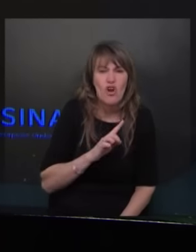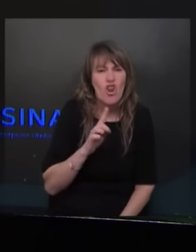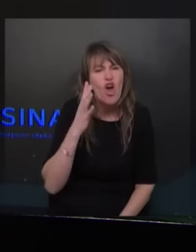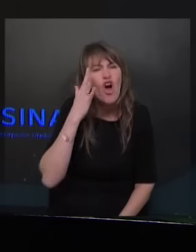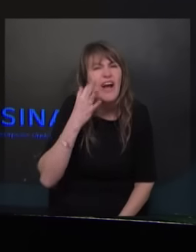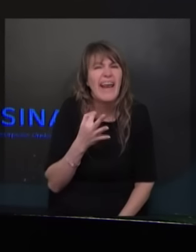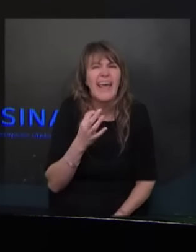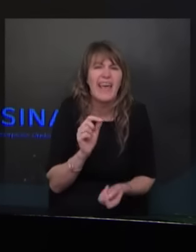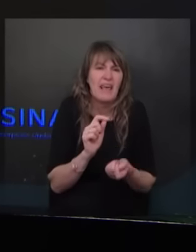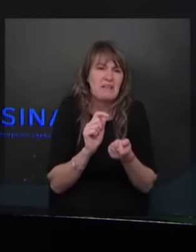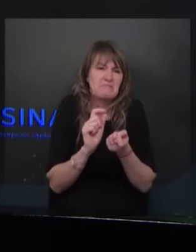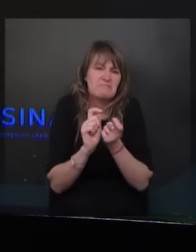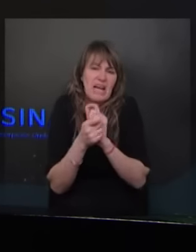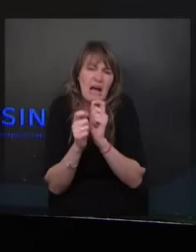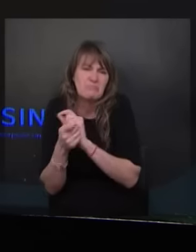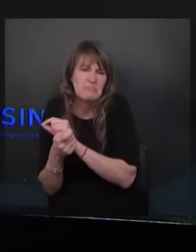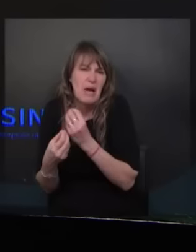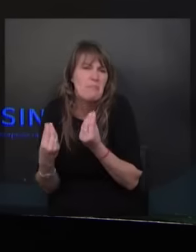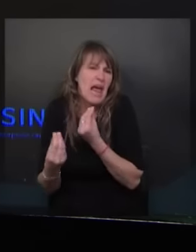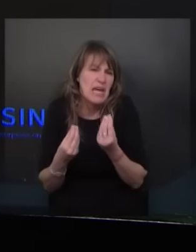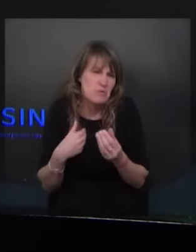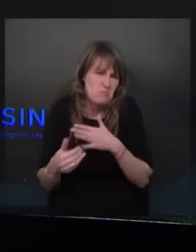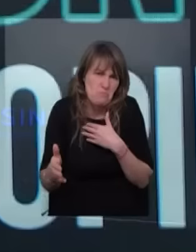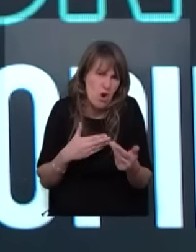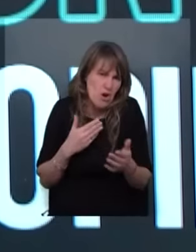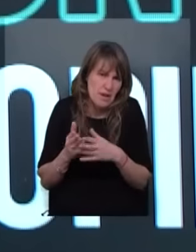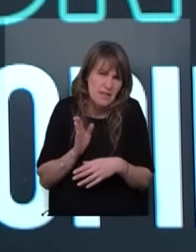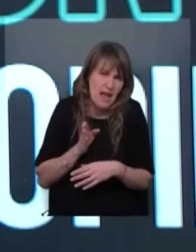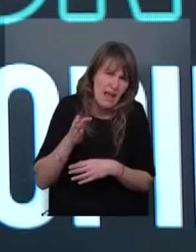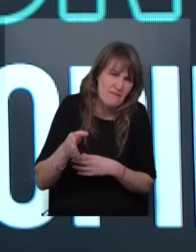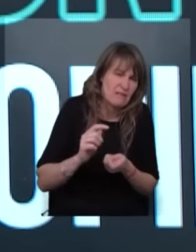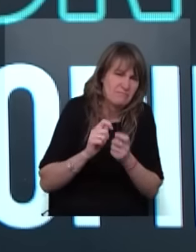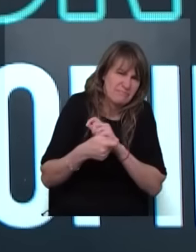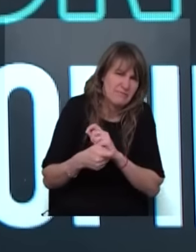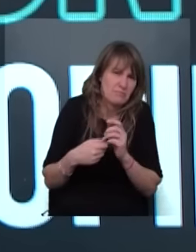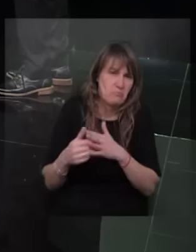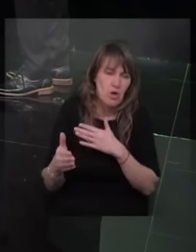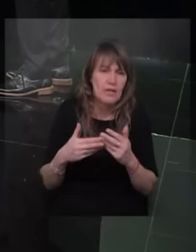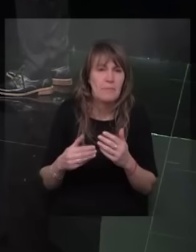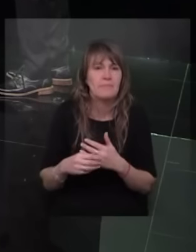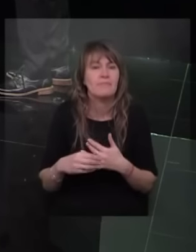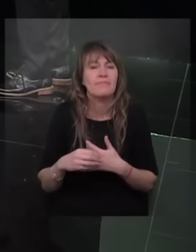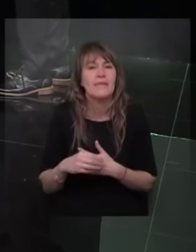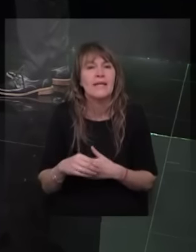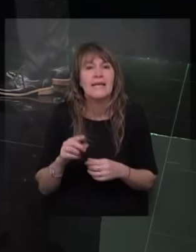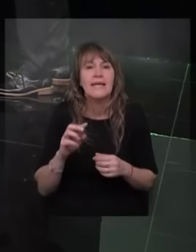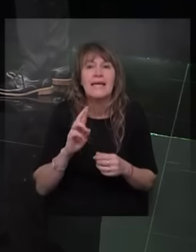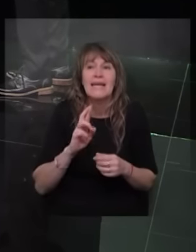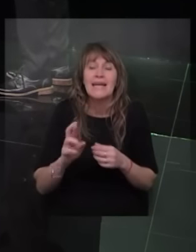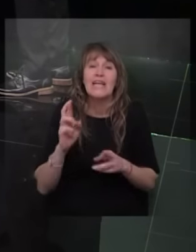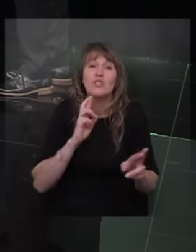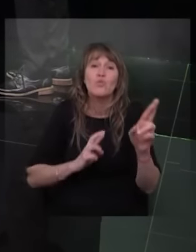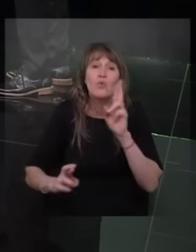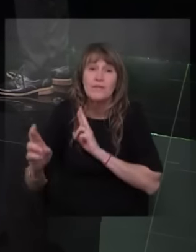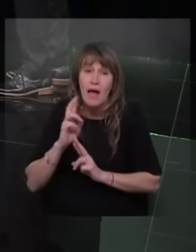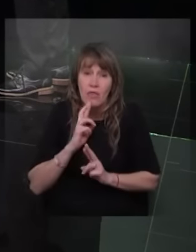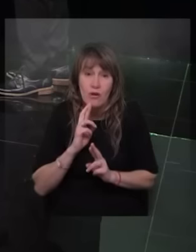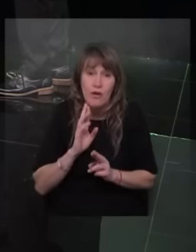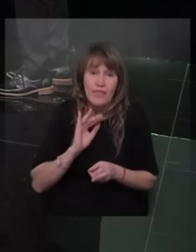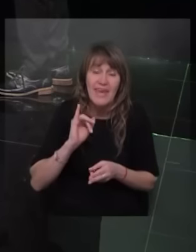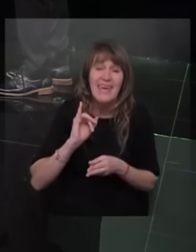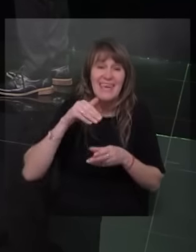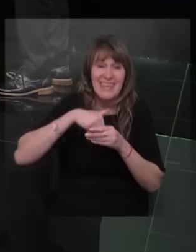haga la diferencia en esta elección interna del domingo pasado a la gente le sorprendieron los resultados de las internas bien eso fue Otro aspecto que que